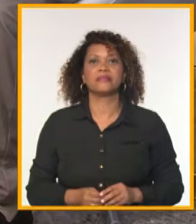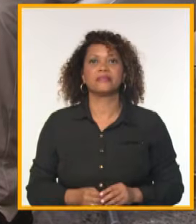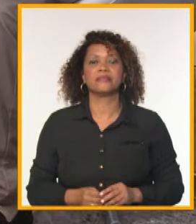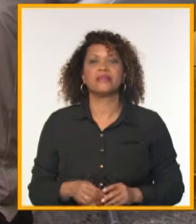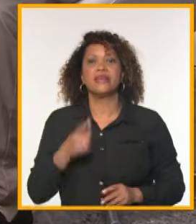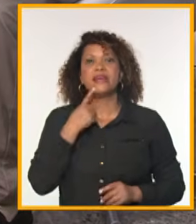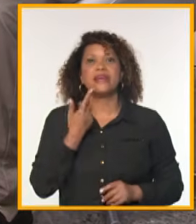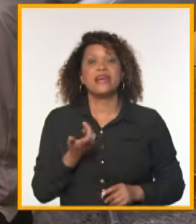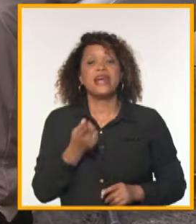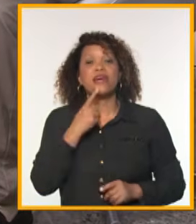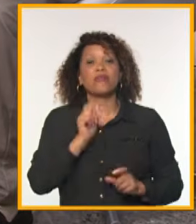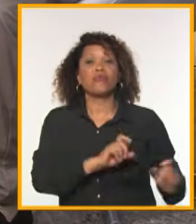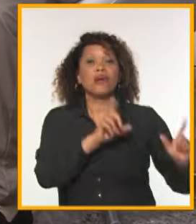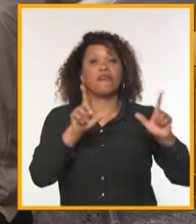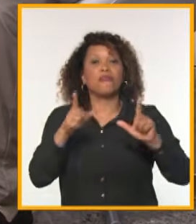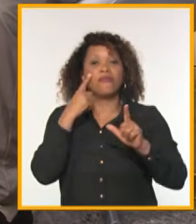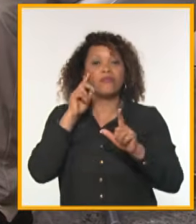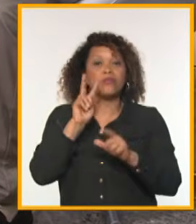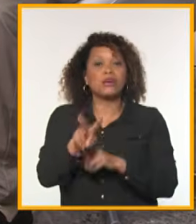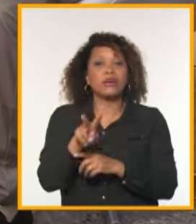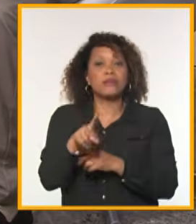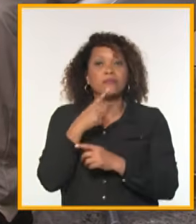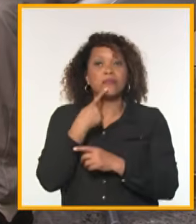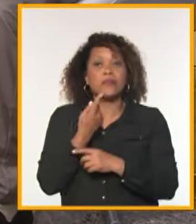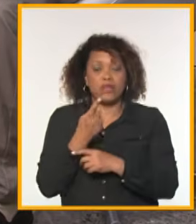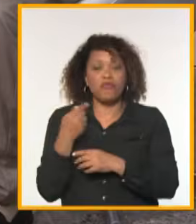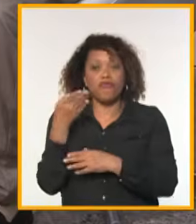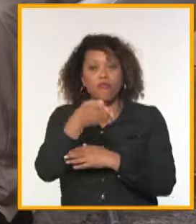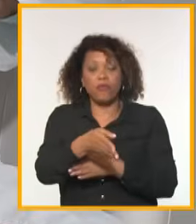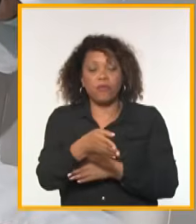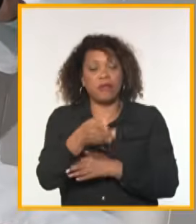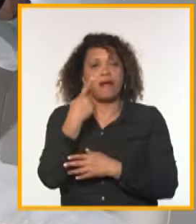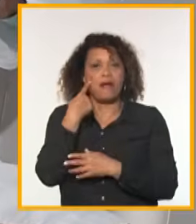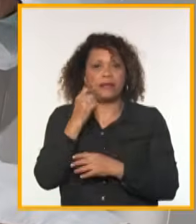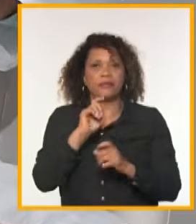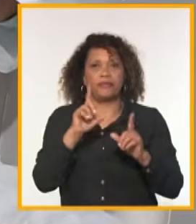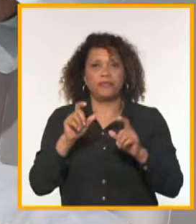que yo fuera a ver a Rebellón, etc. Ajá.